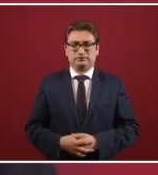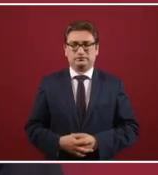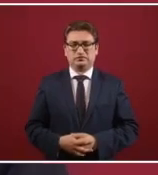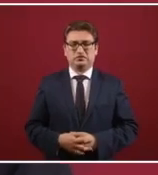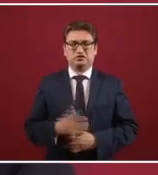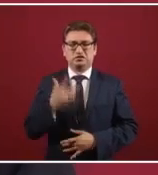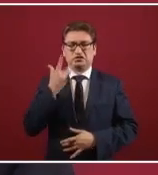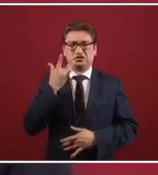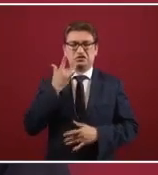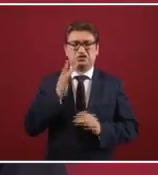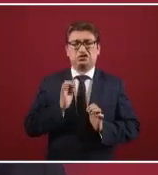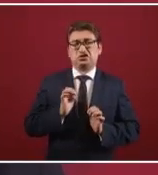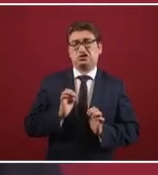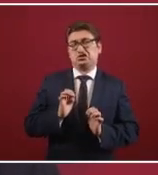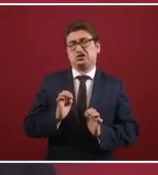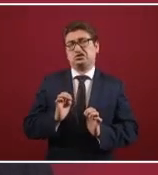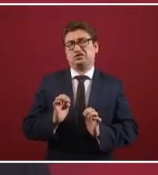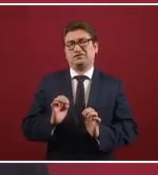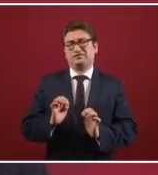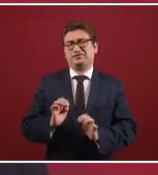lujo barato